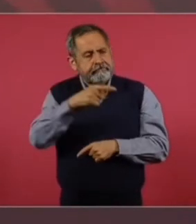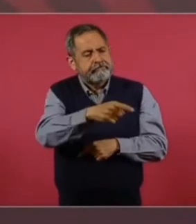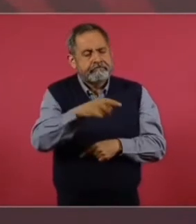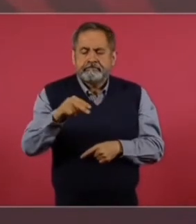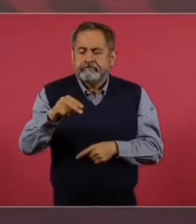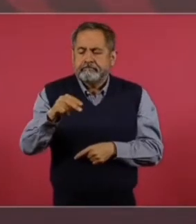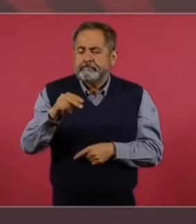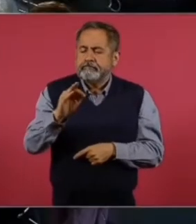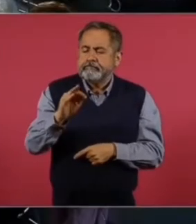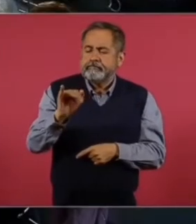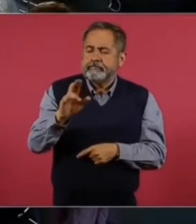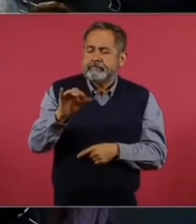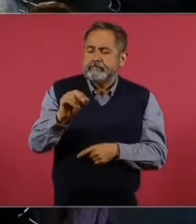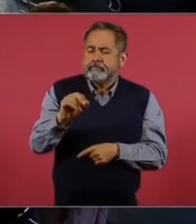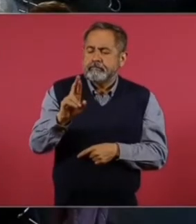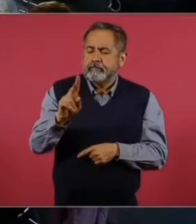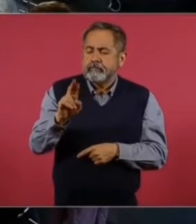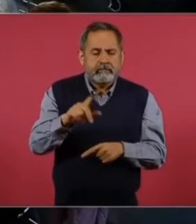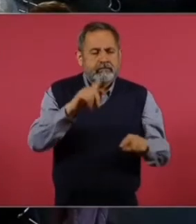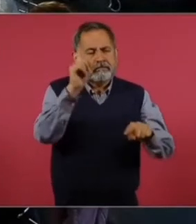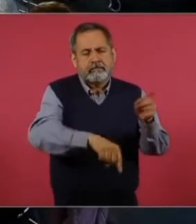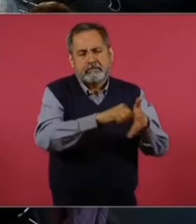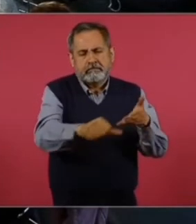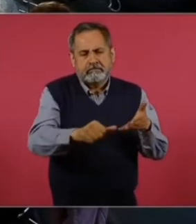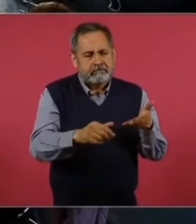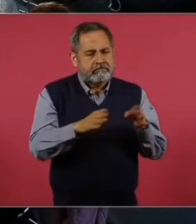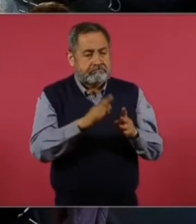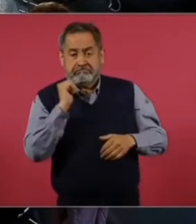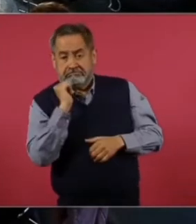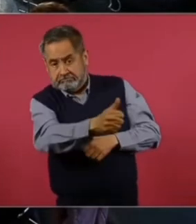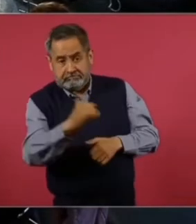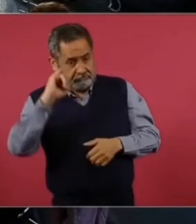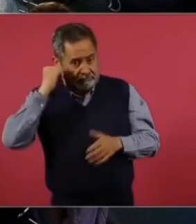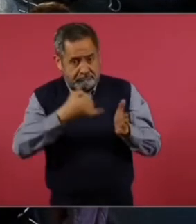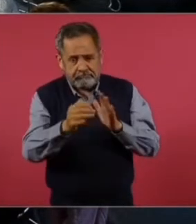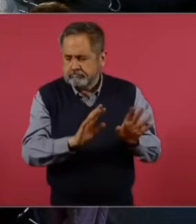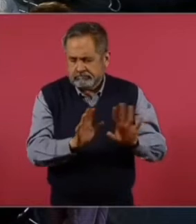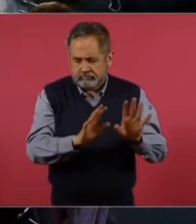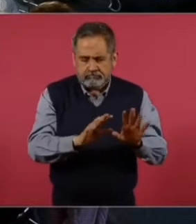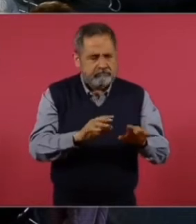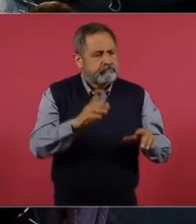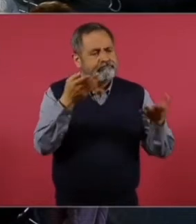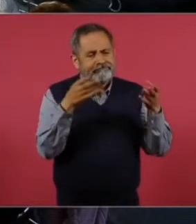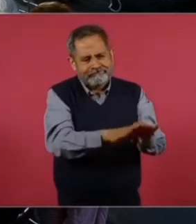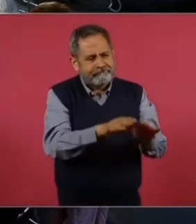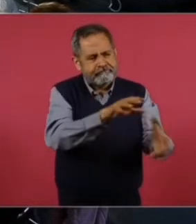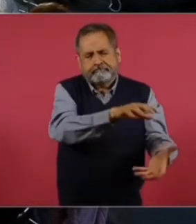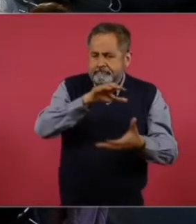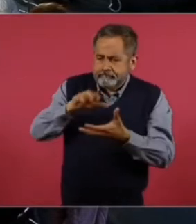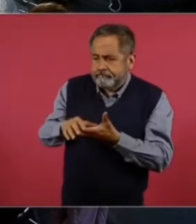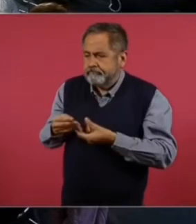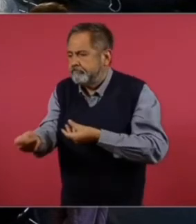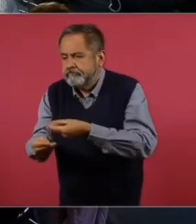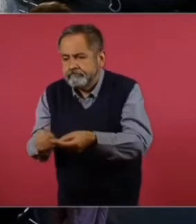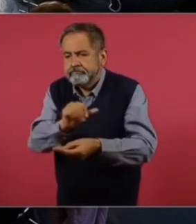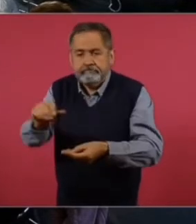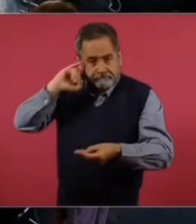Financiera Rural, no porque no se quiera ayudar a los campesinos, se está ayudando bastante, sino para